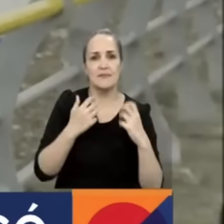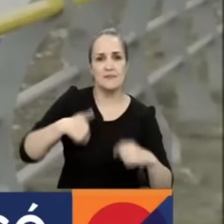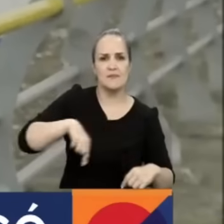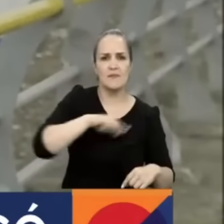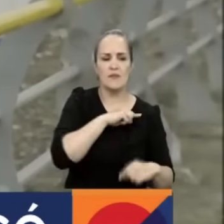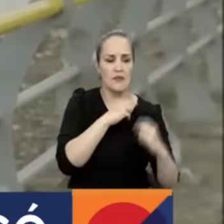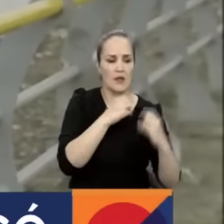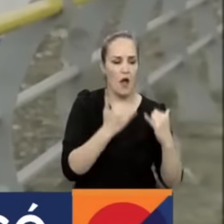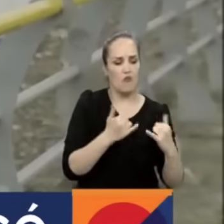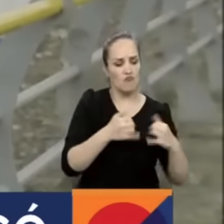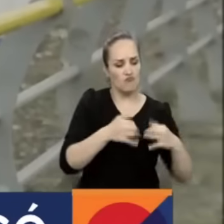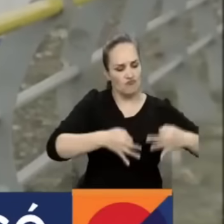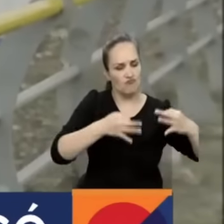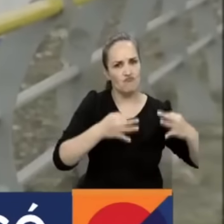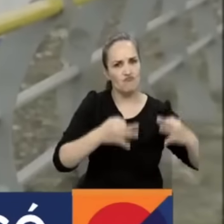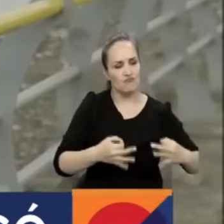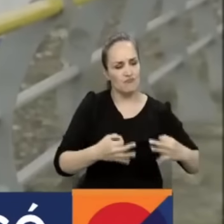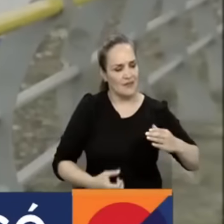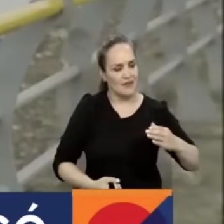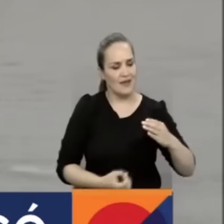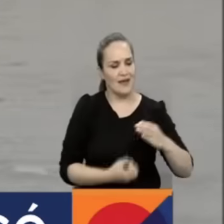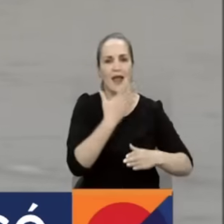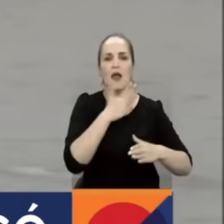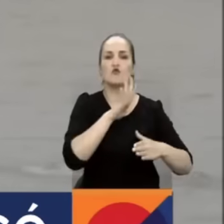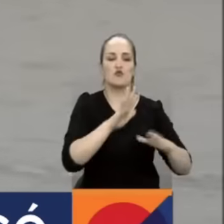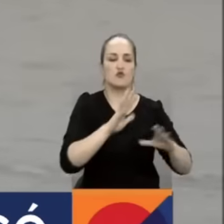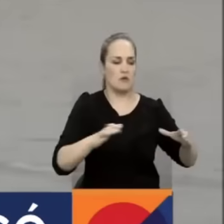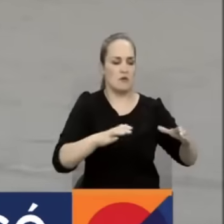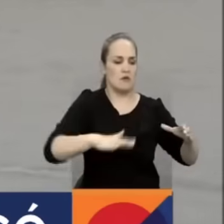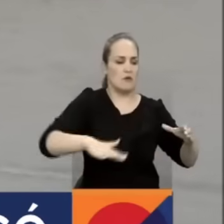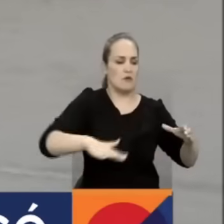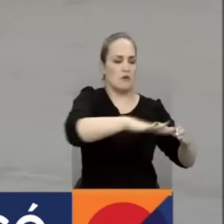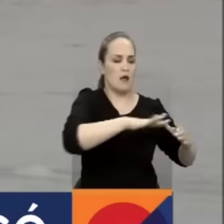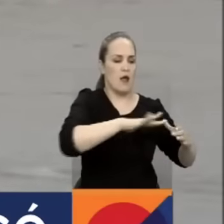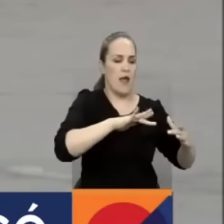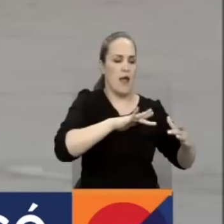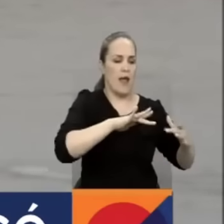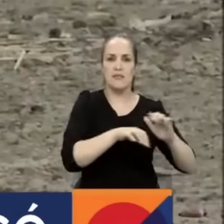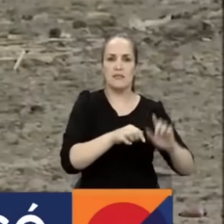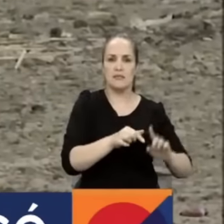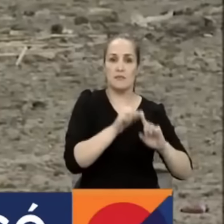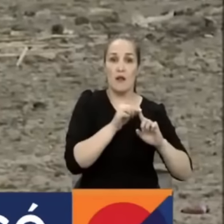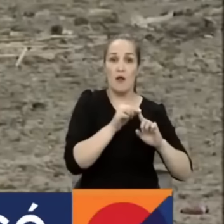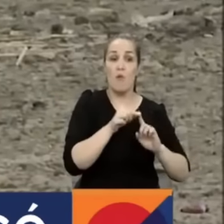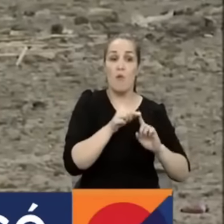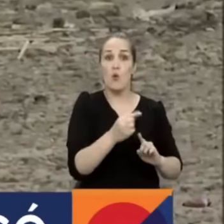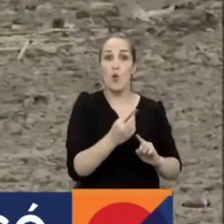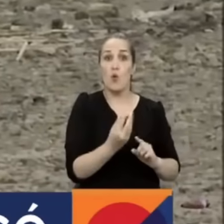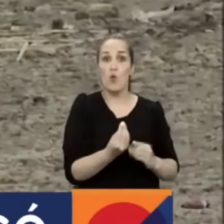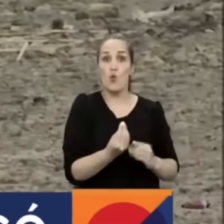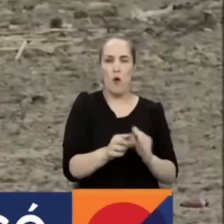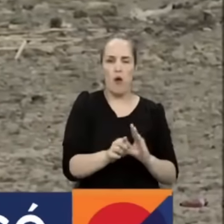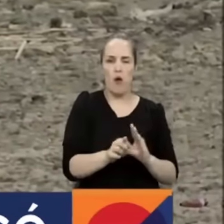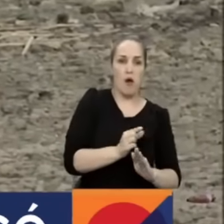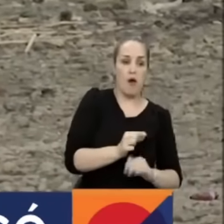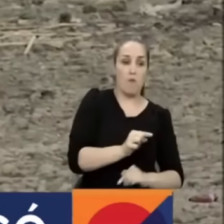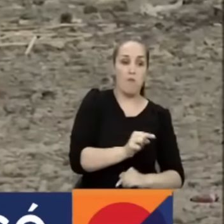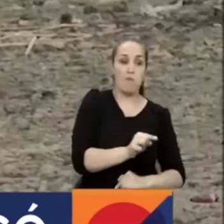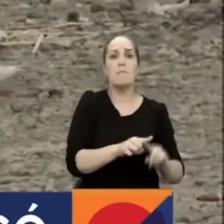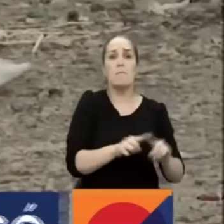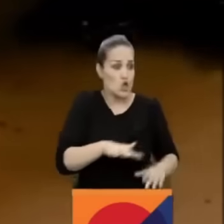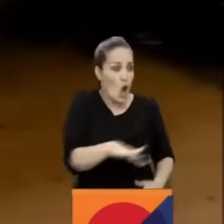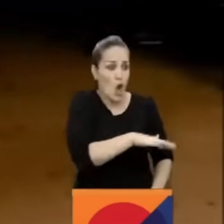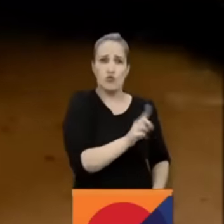que se constituyeran los distritos mineros. Reiteró que aunque existe presencia de grupos ilegales, no todos quienes trabajan en